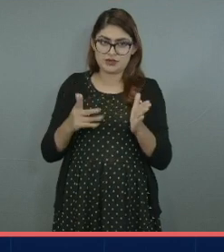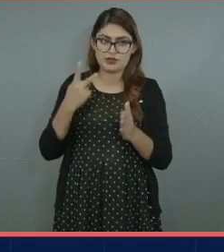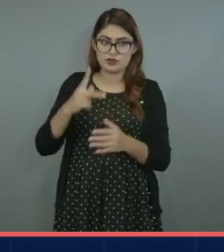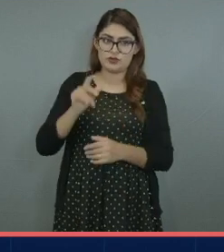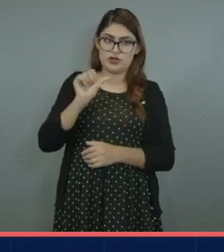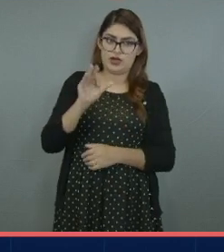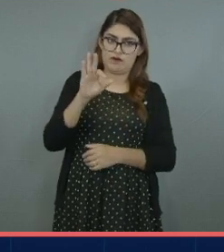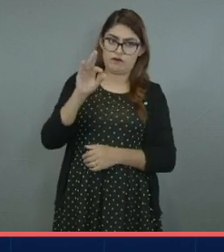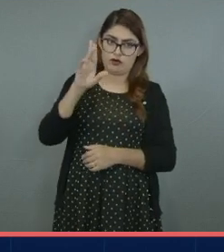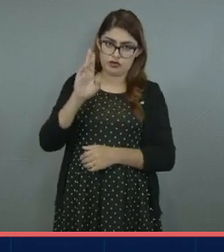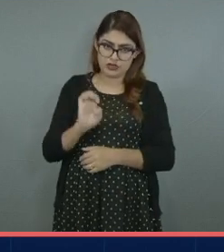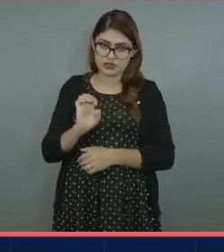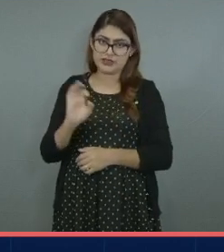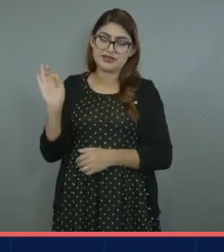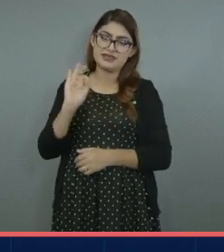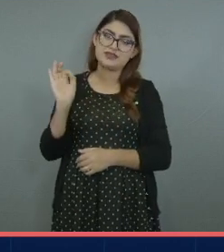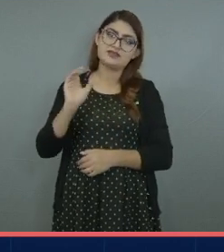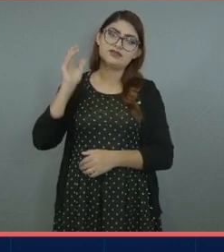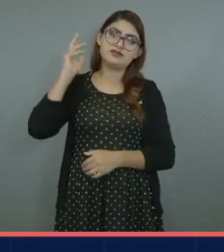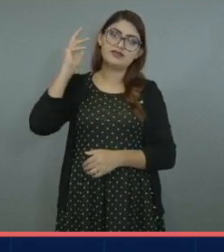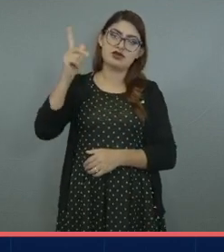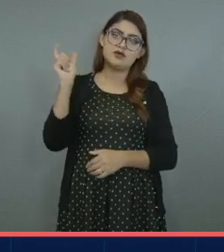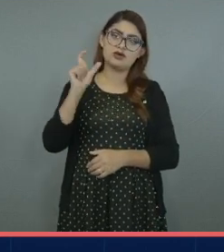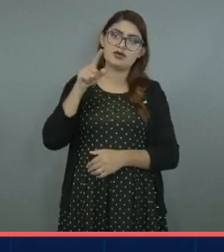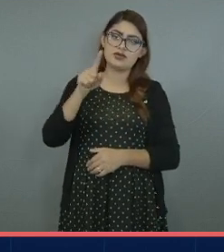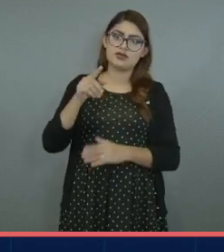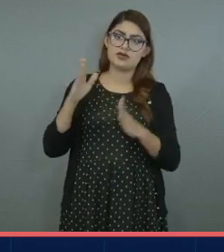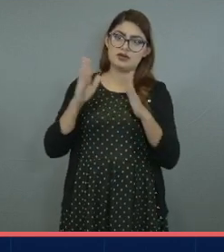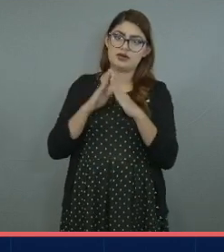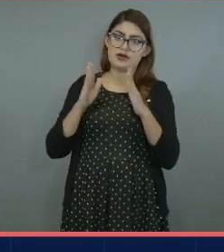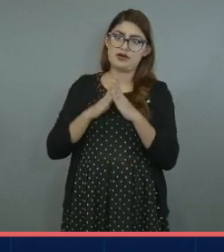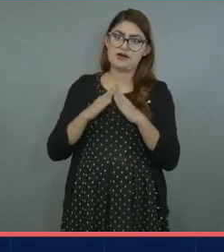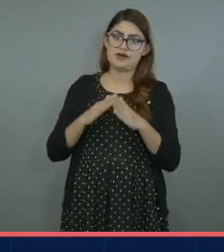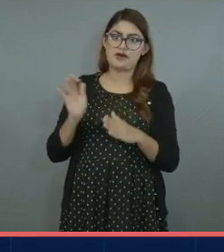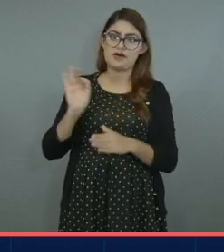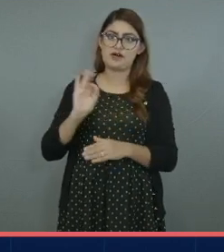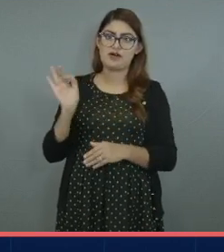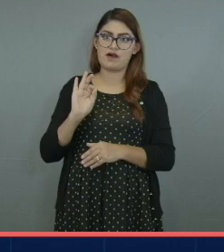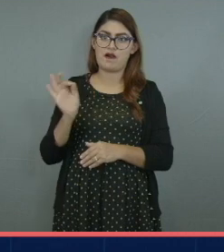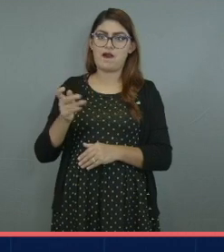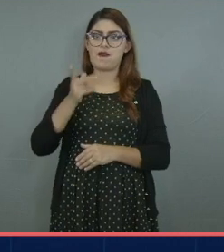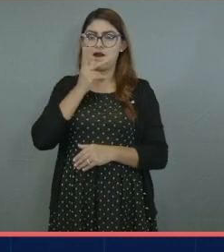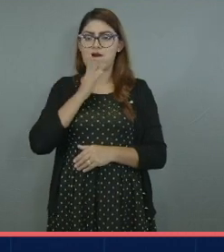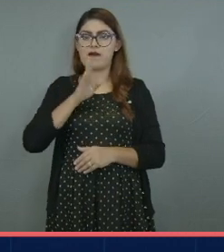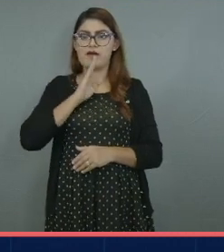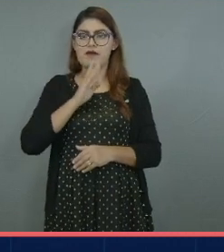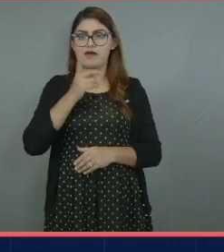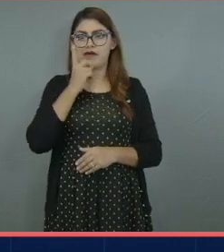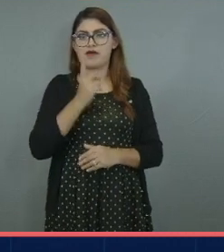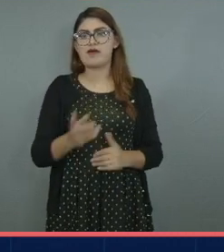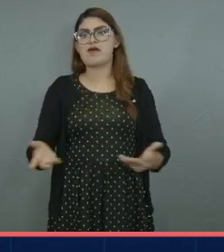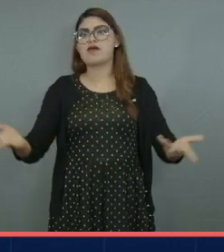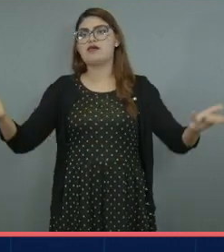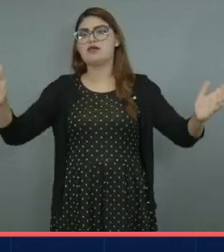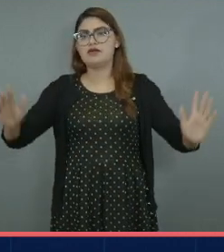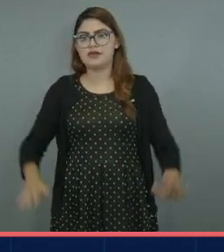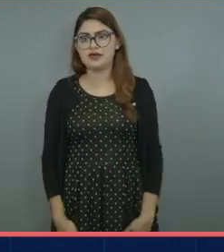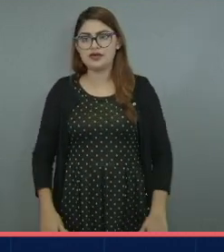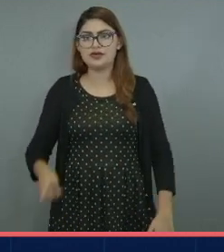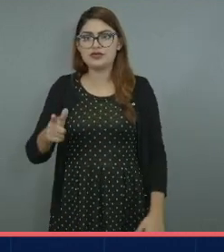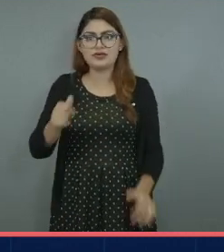Y seguramente cuando llegues a casa, tu mamá y tu papá te van a decir: "Ay, Juanito, no pusiste nada